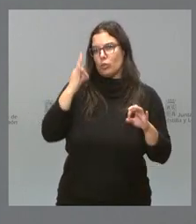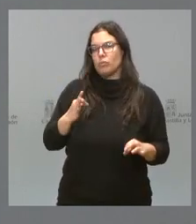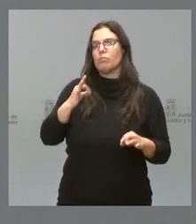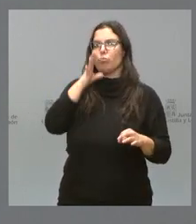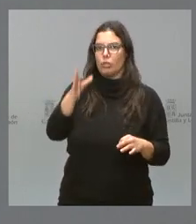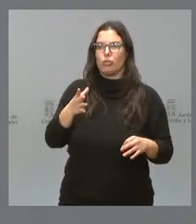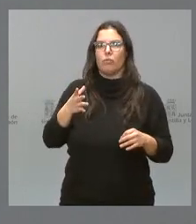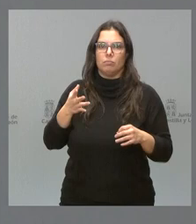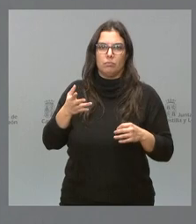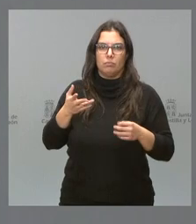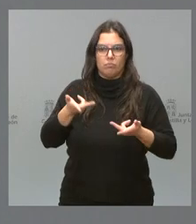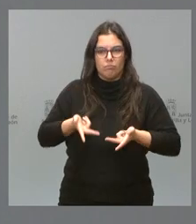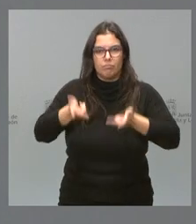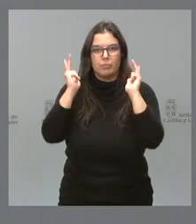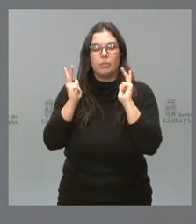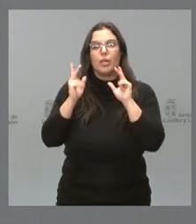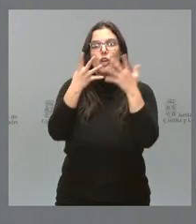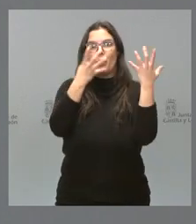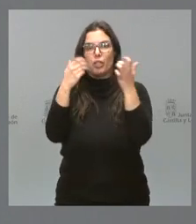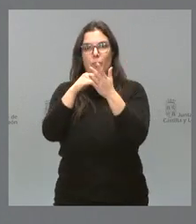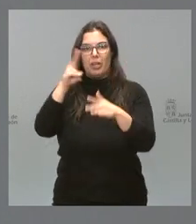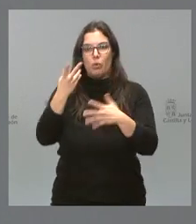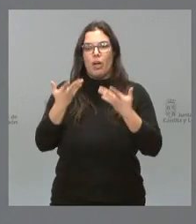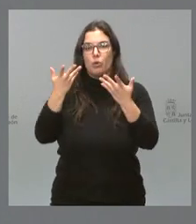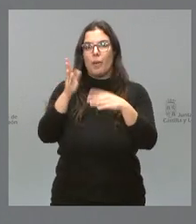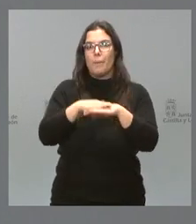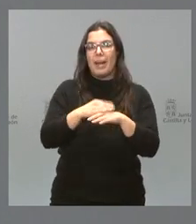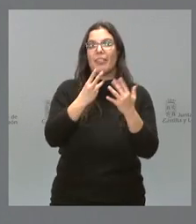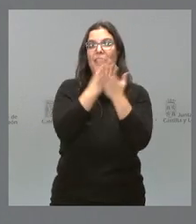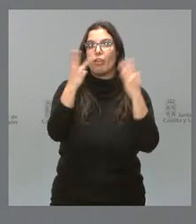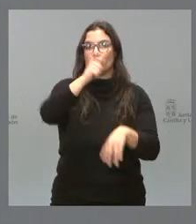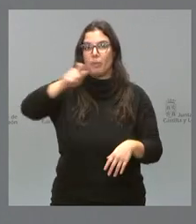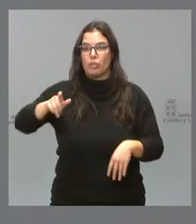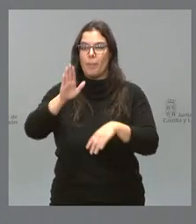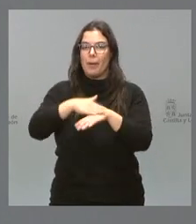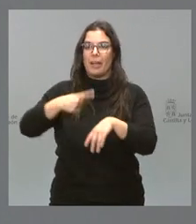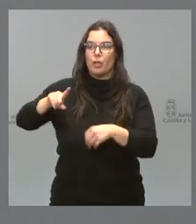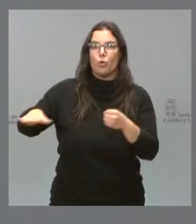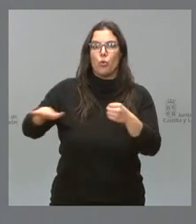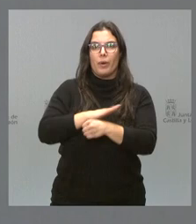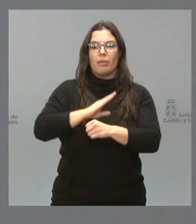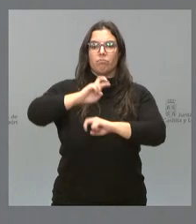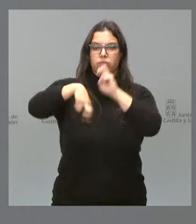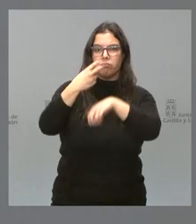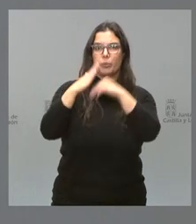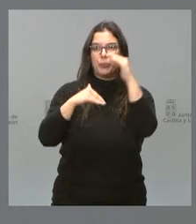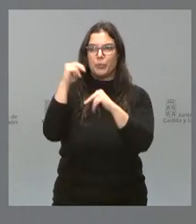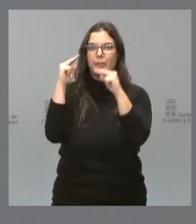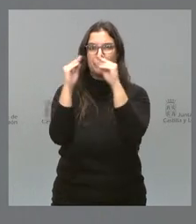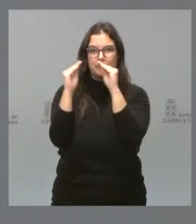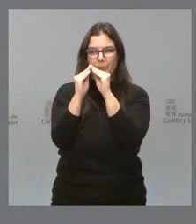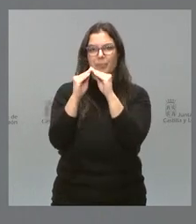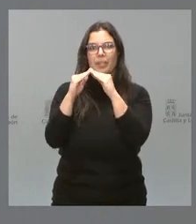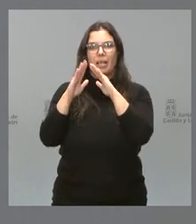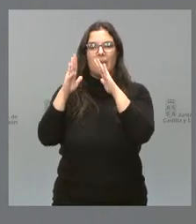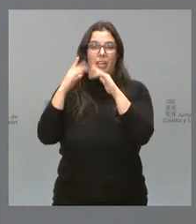por tanto de esta ayuda por importe de 900.000 euros para 18 beneficiarios para financiar el coste de reparación de las viviendas y